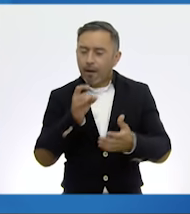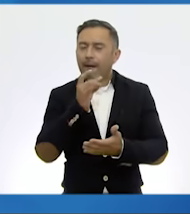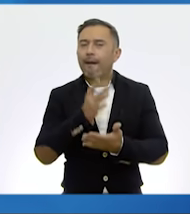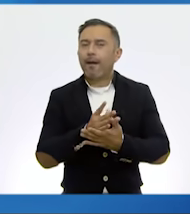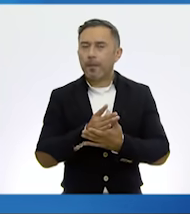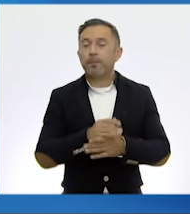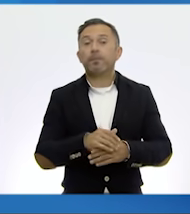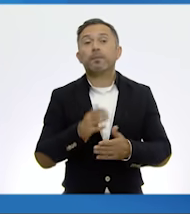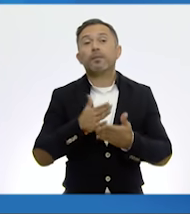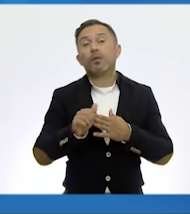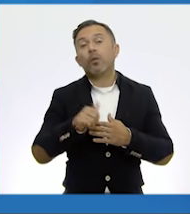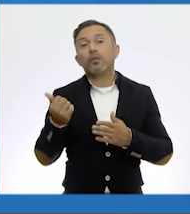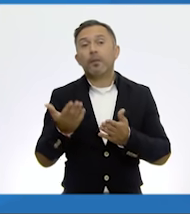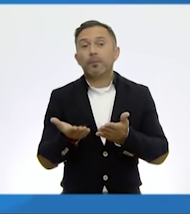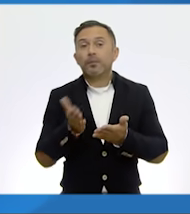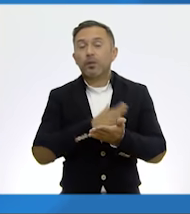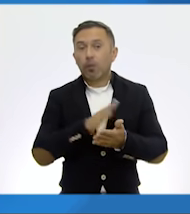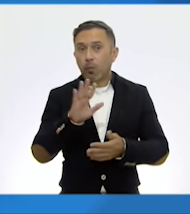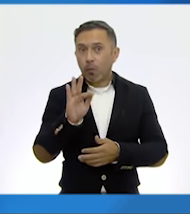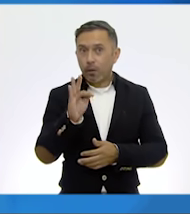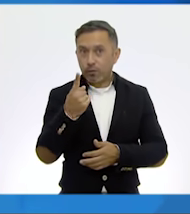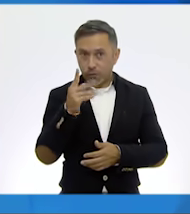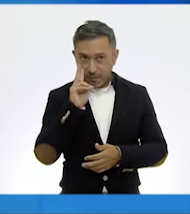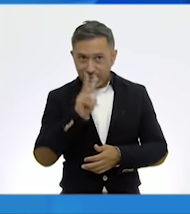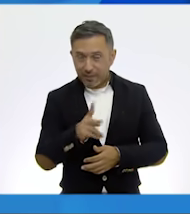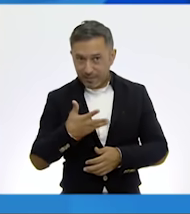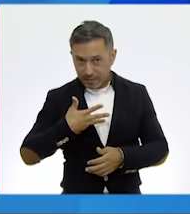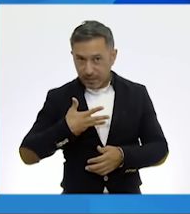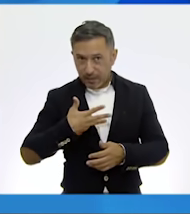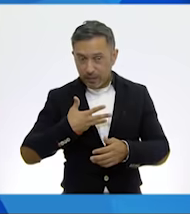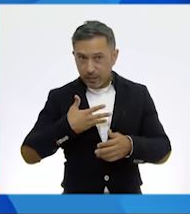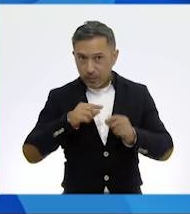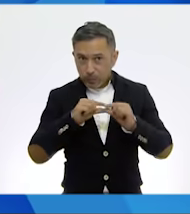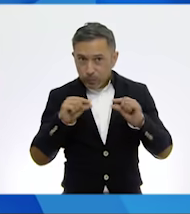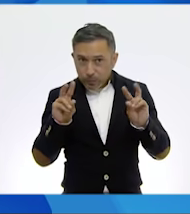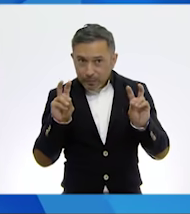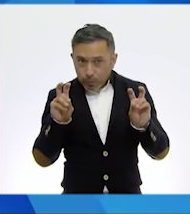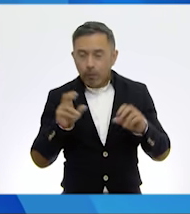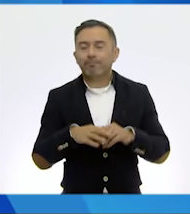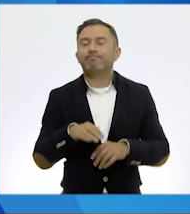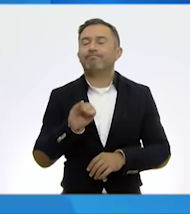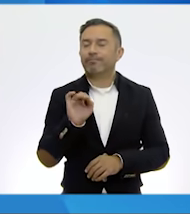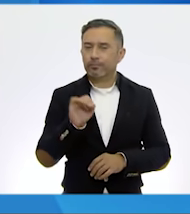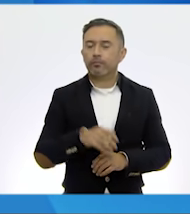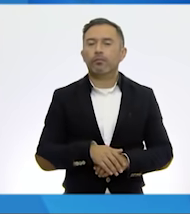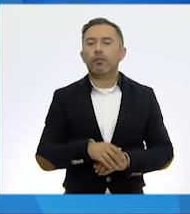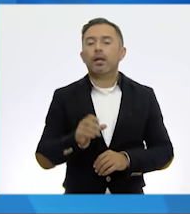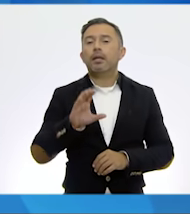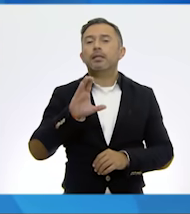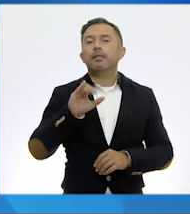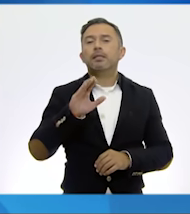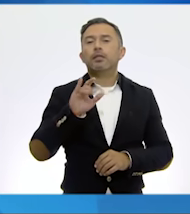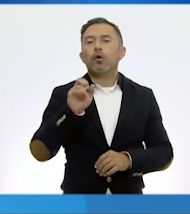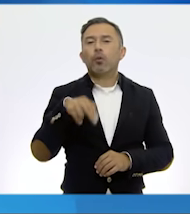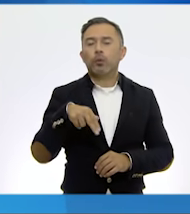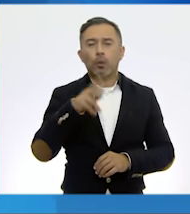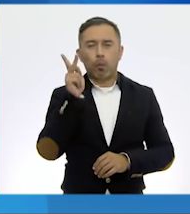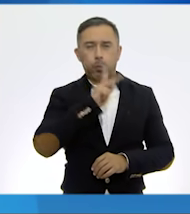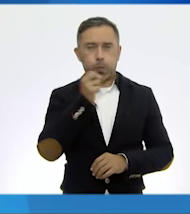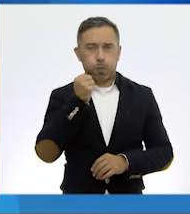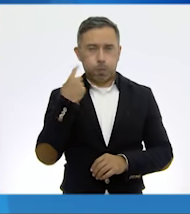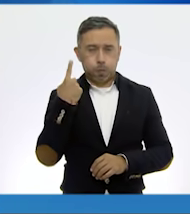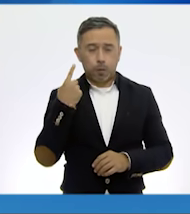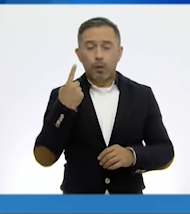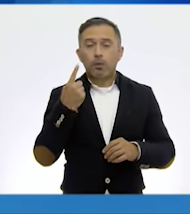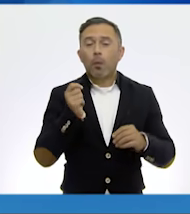41 tendremos algún otro subtítulo? Sí, etapas de evolución de los ciclones. ¿Y hay algún otro